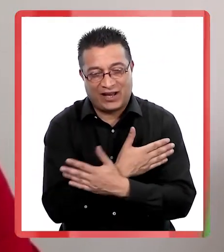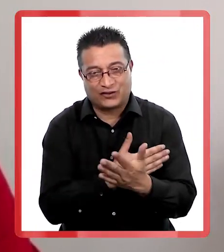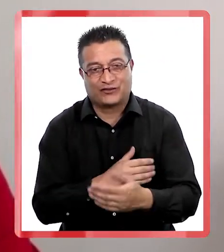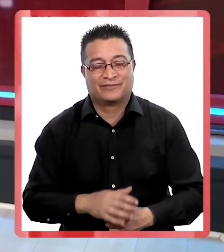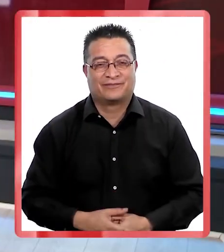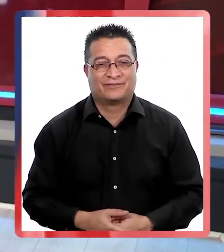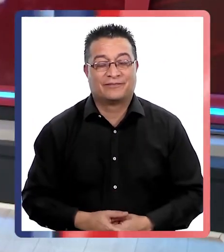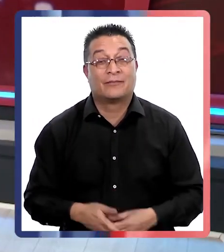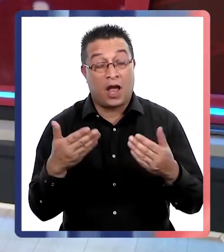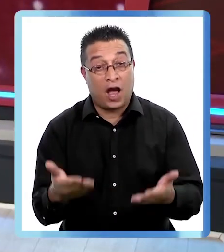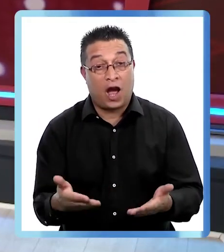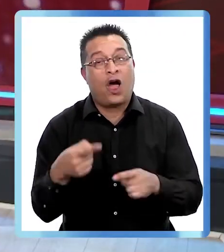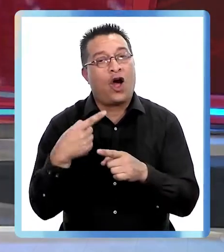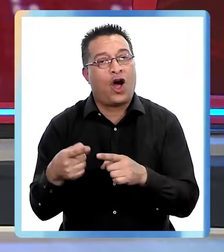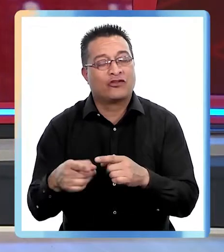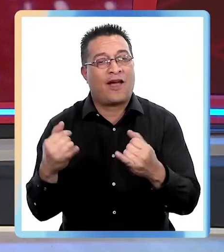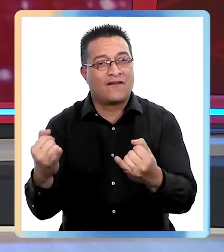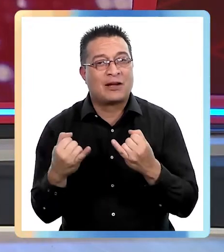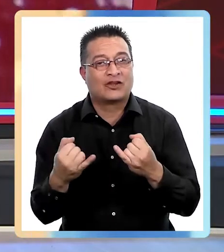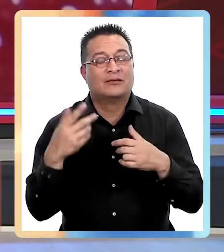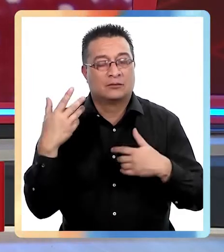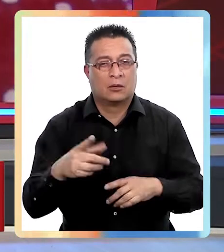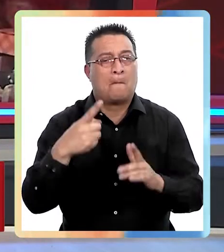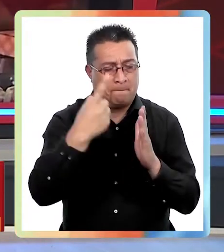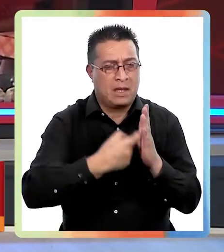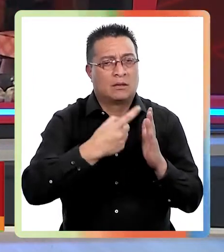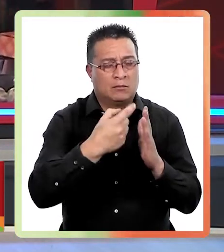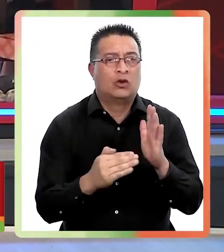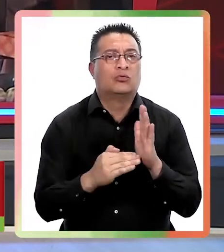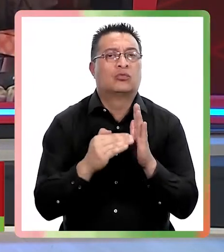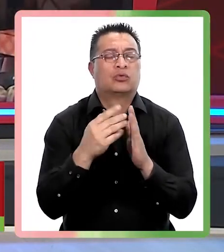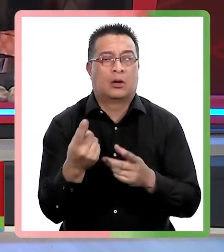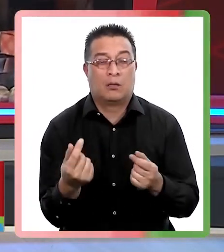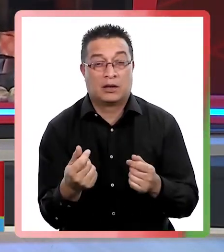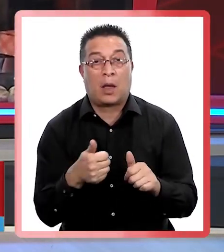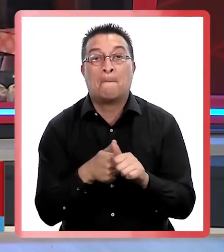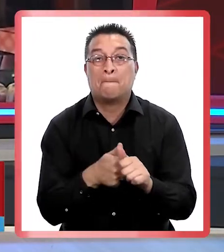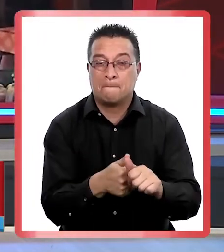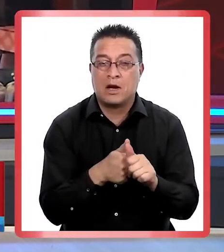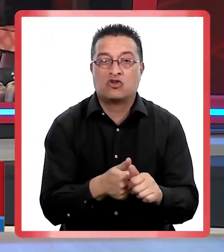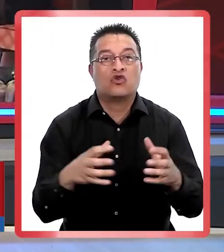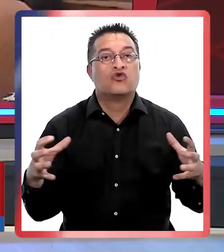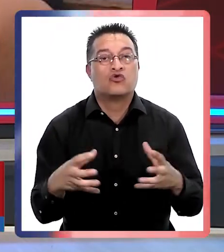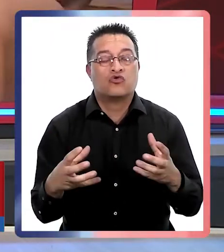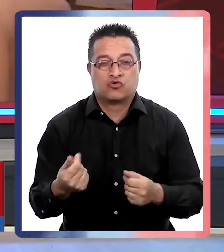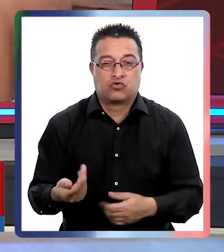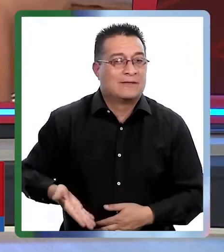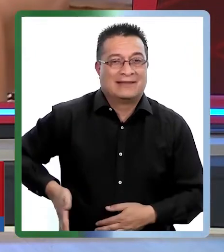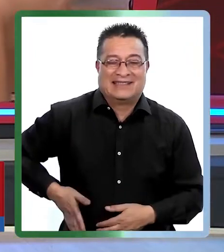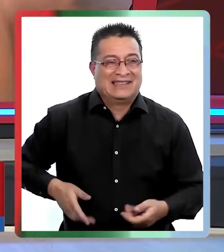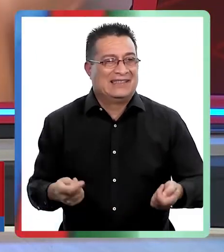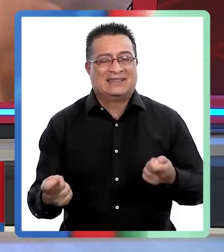abrazo. Y ahora vamos a otras informaciones. Durante largos meses el alza de precios ha presionado fuertemente el bolsillo de